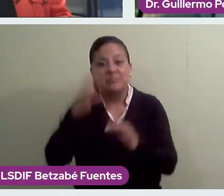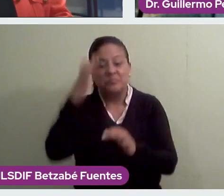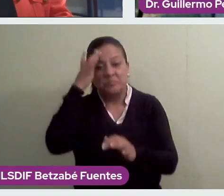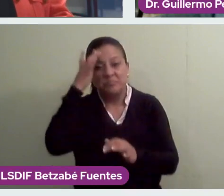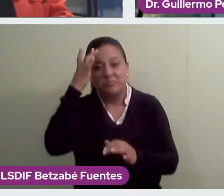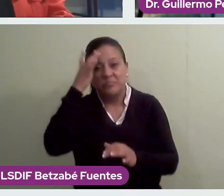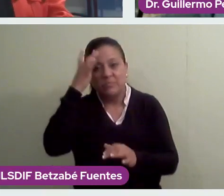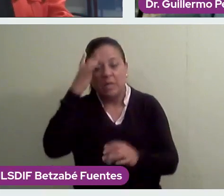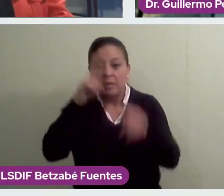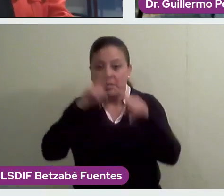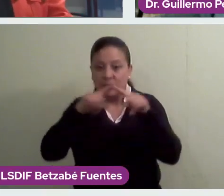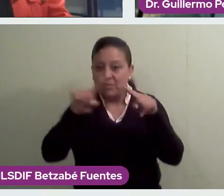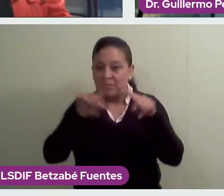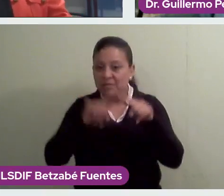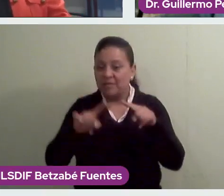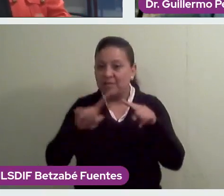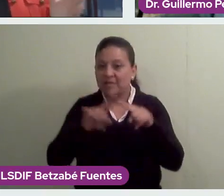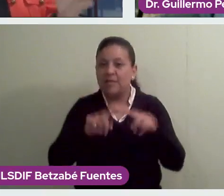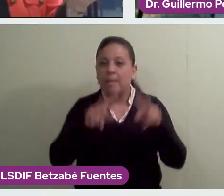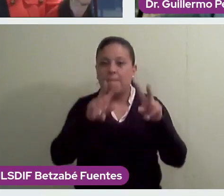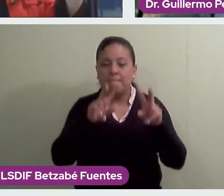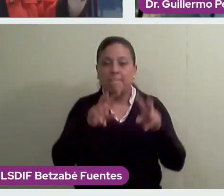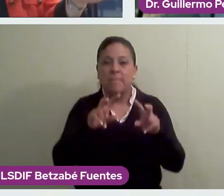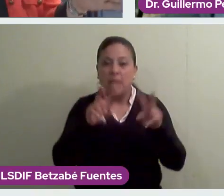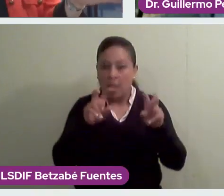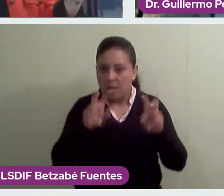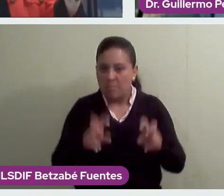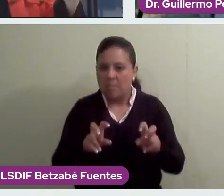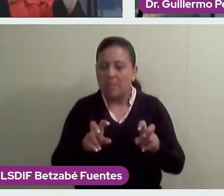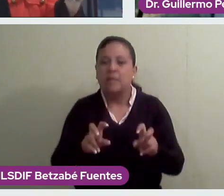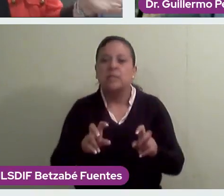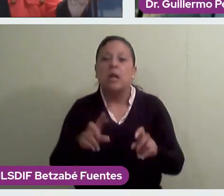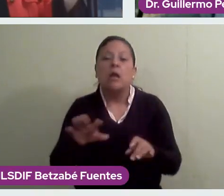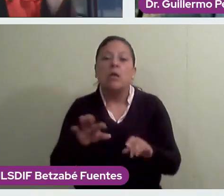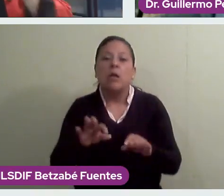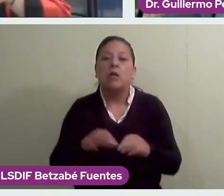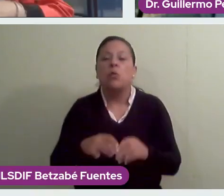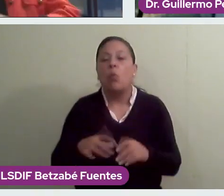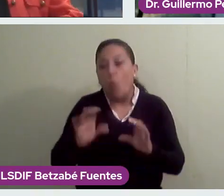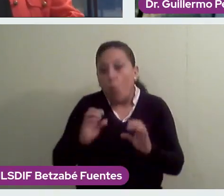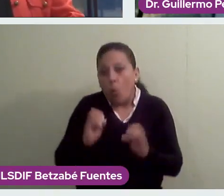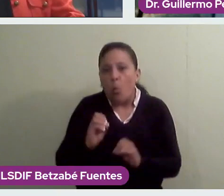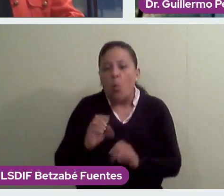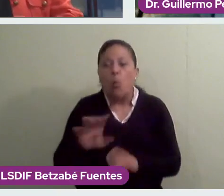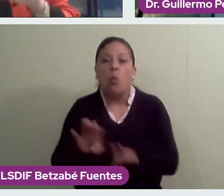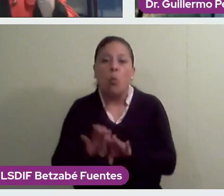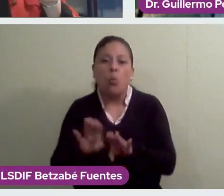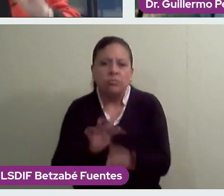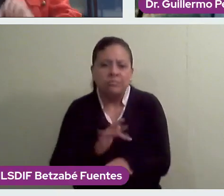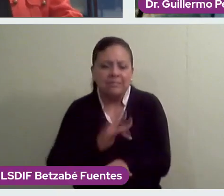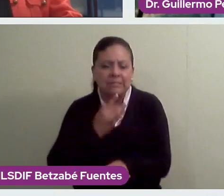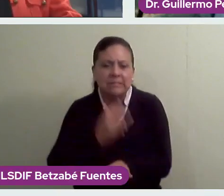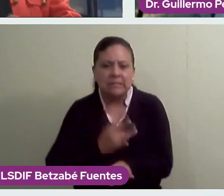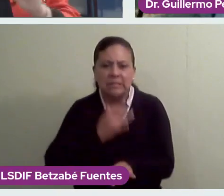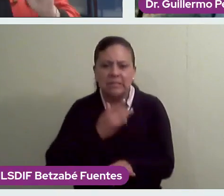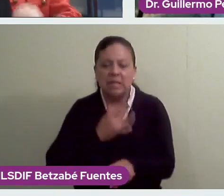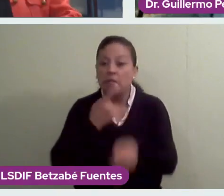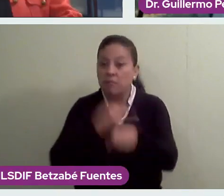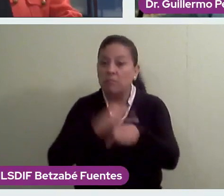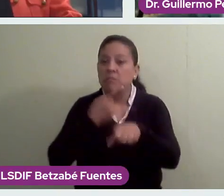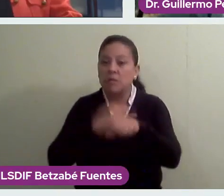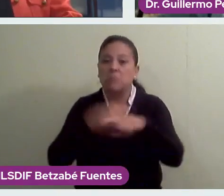conozcamos estos síntomas, ¿no? Como bien decía, son síntomas de algunos otros trastornos, ¿no? Ahora